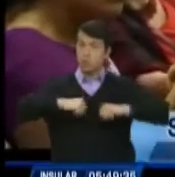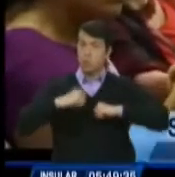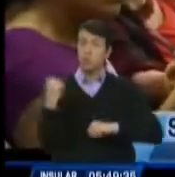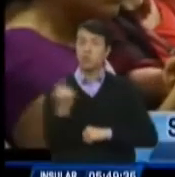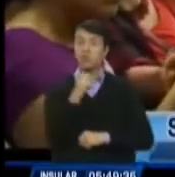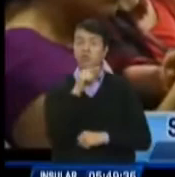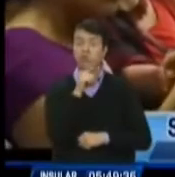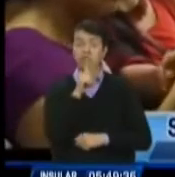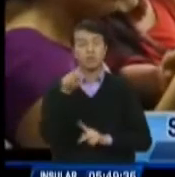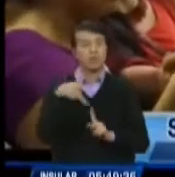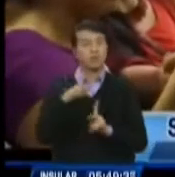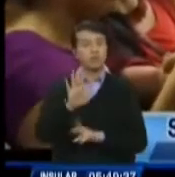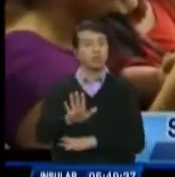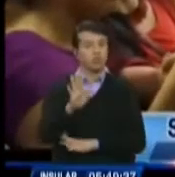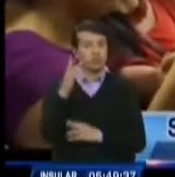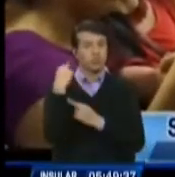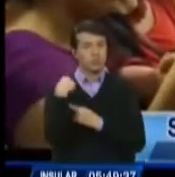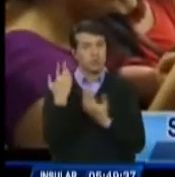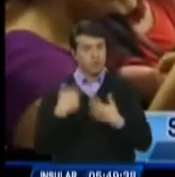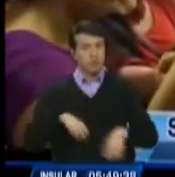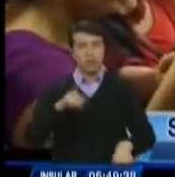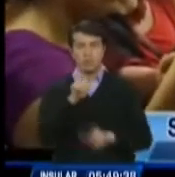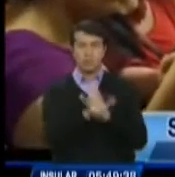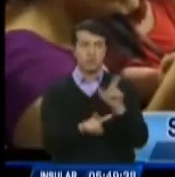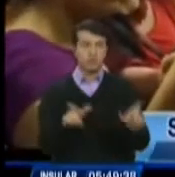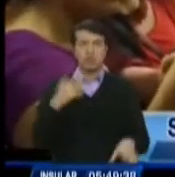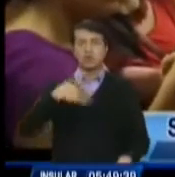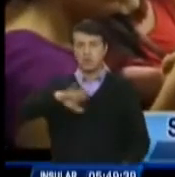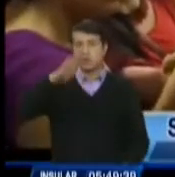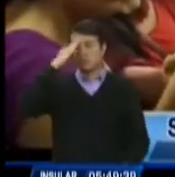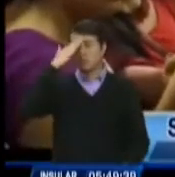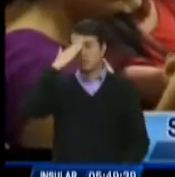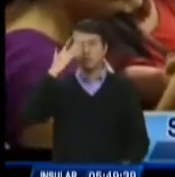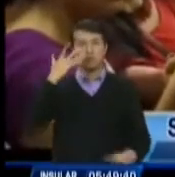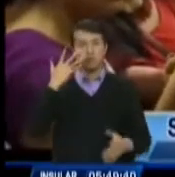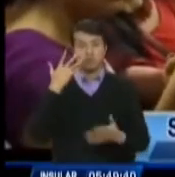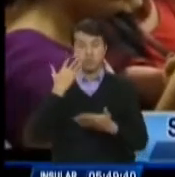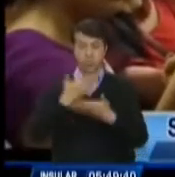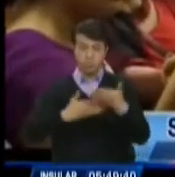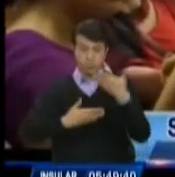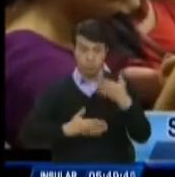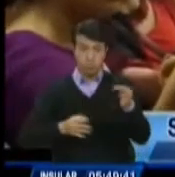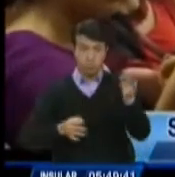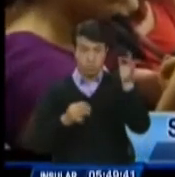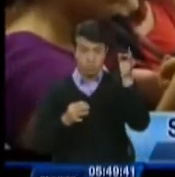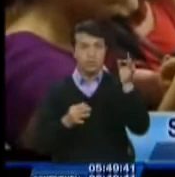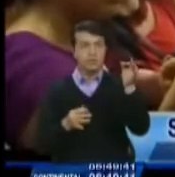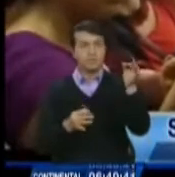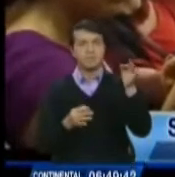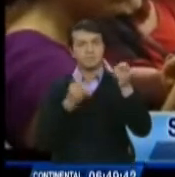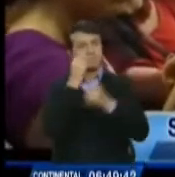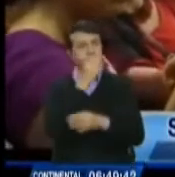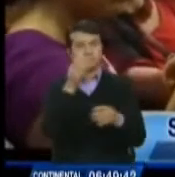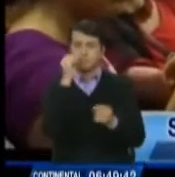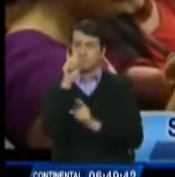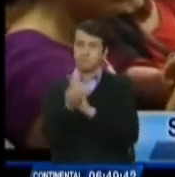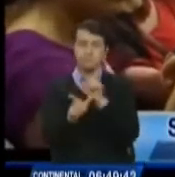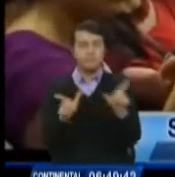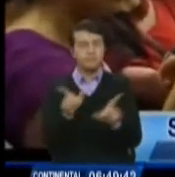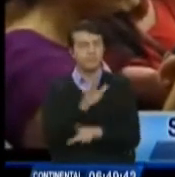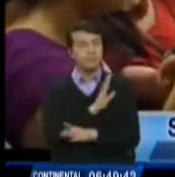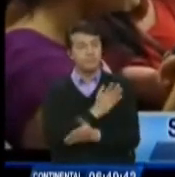manos del Consejo Provincial. Ya saben, la gente de Taisha ya está informado y ese documento que lo tenemos, vamos a tratar de informar a nuestra gente para